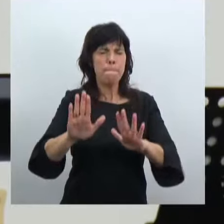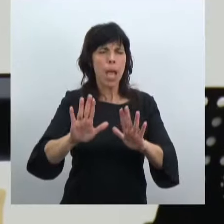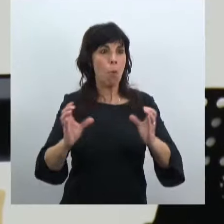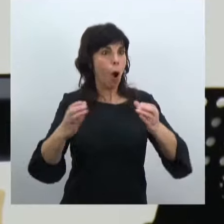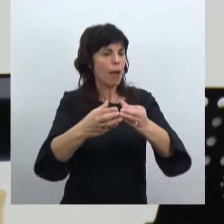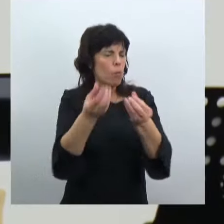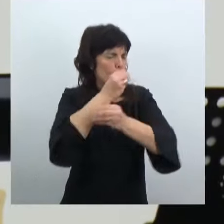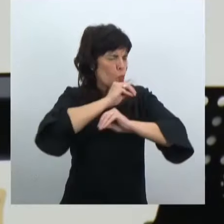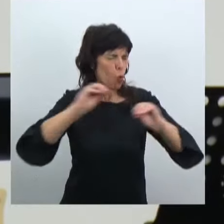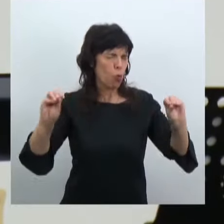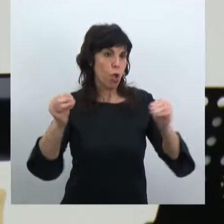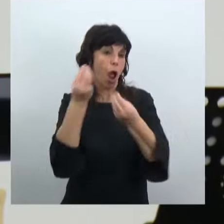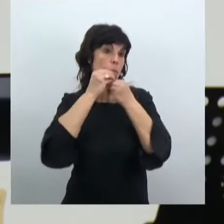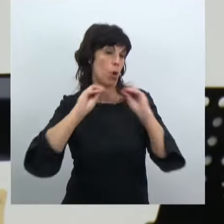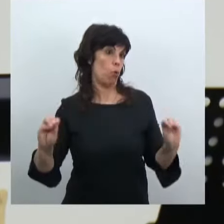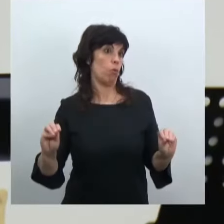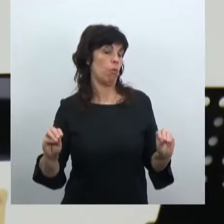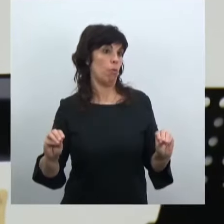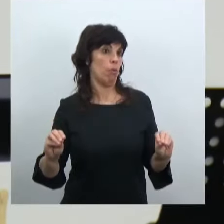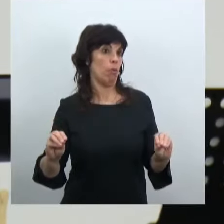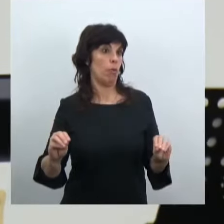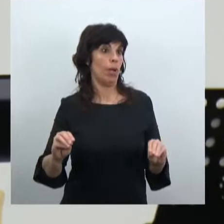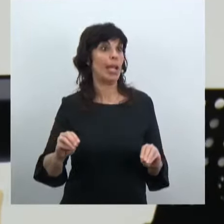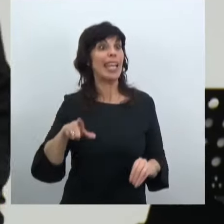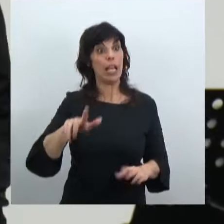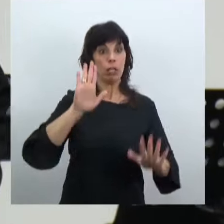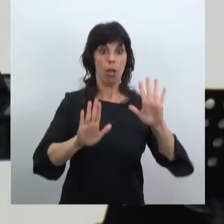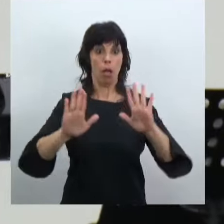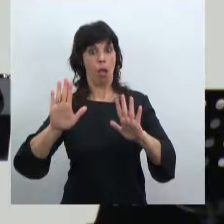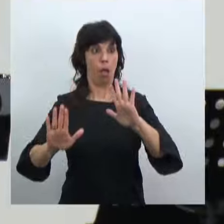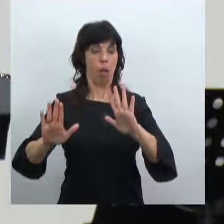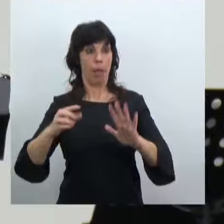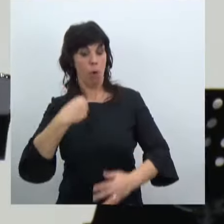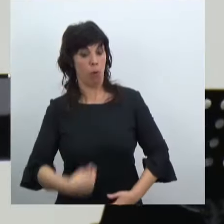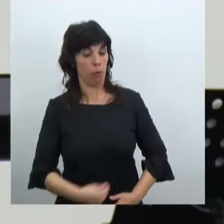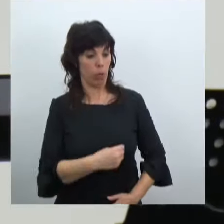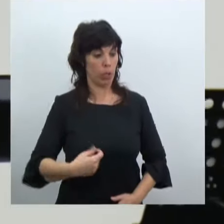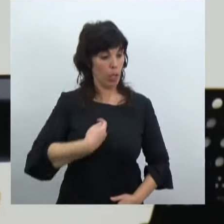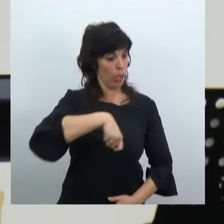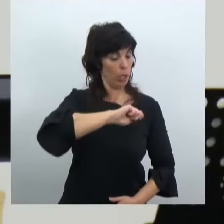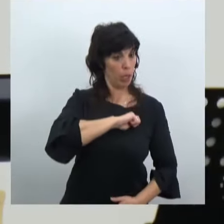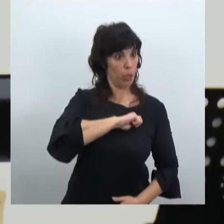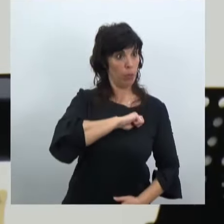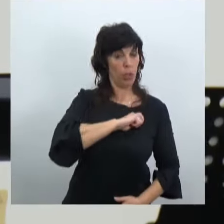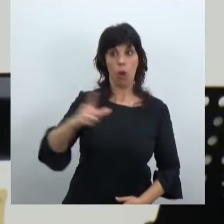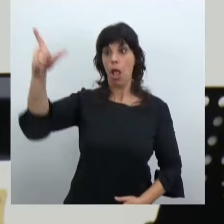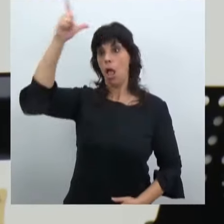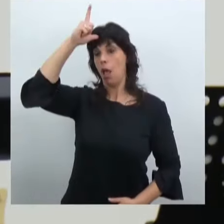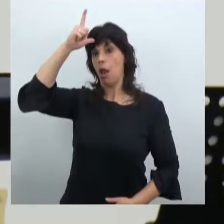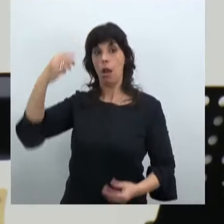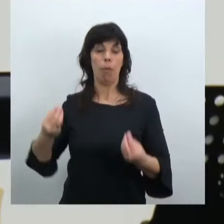mundialmente. Es cristiano, es español y vive en Alemania. Eso ya es la gloria.